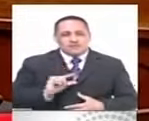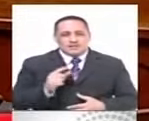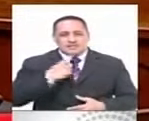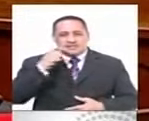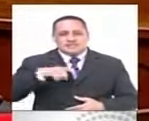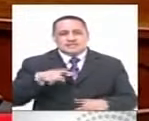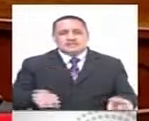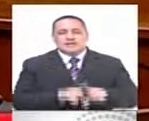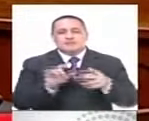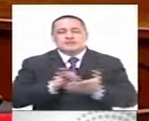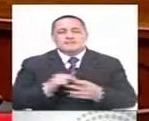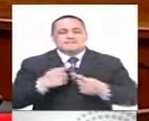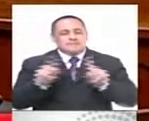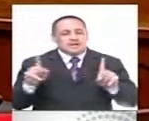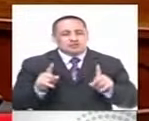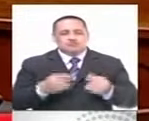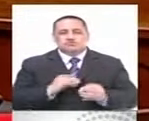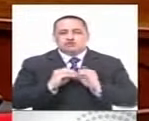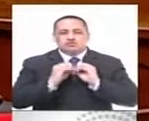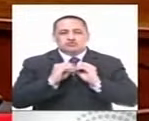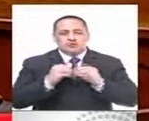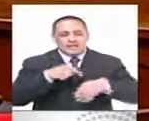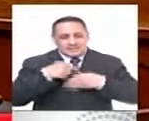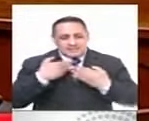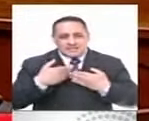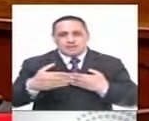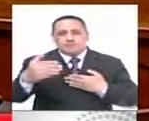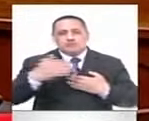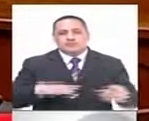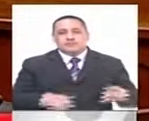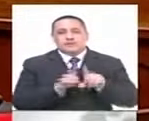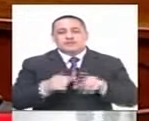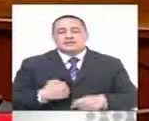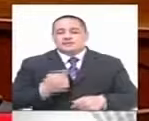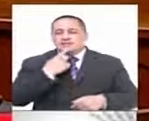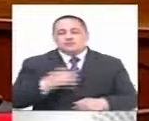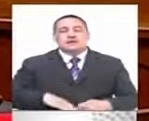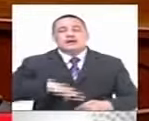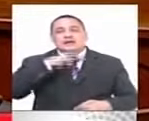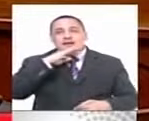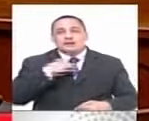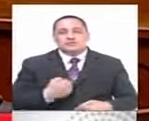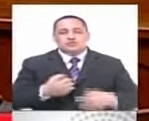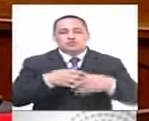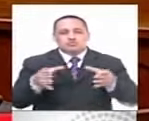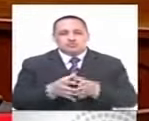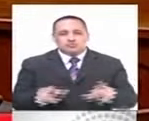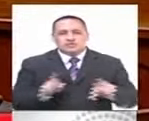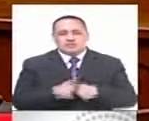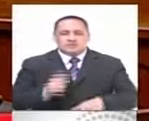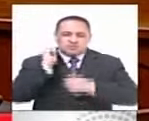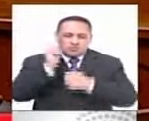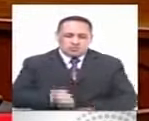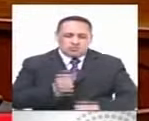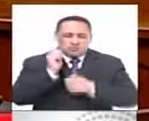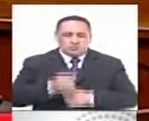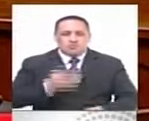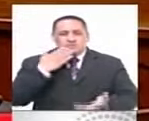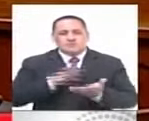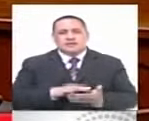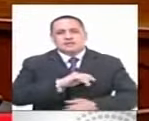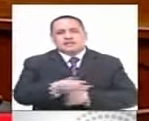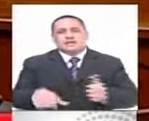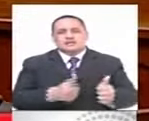demanda, pero de manera sostenible en el tiempo. Estamos hartos del círculo permanente de cultivo erradicado,